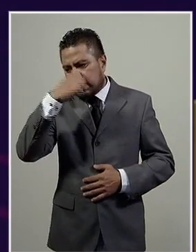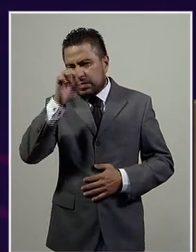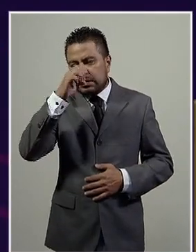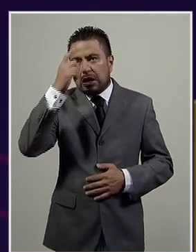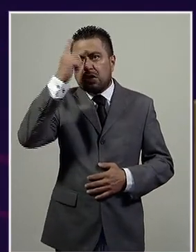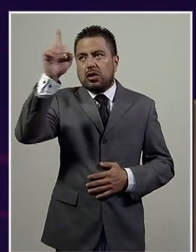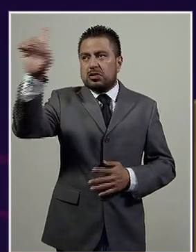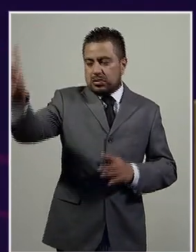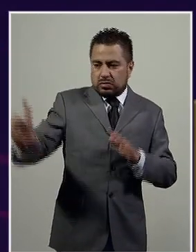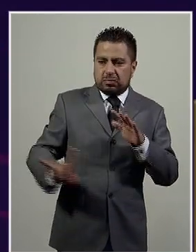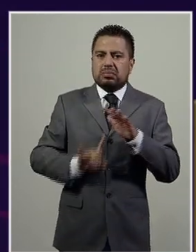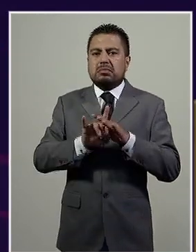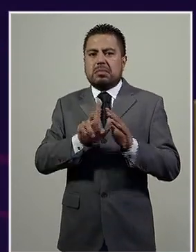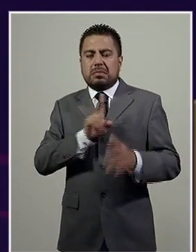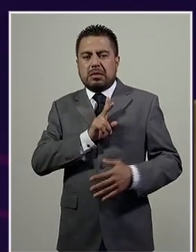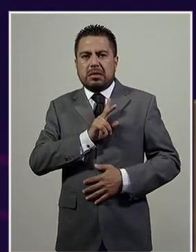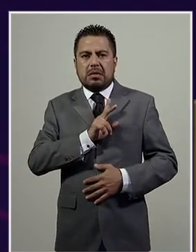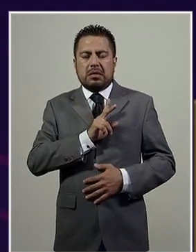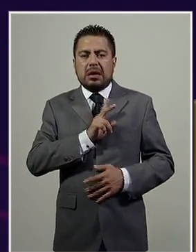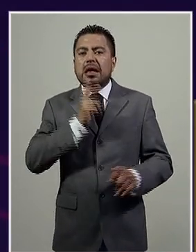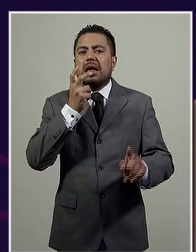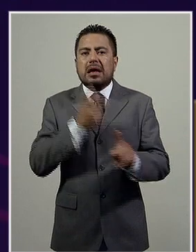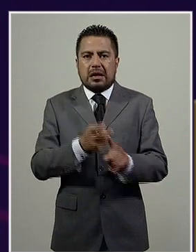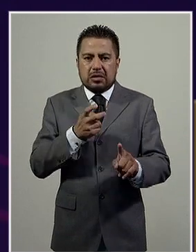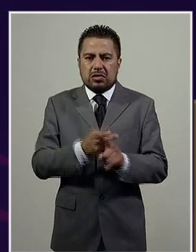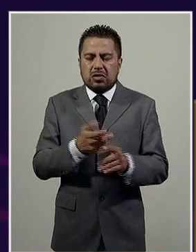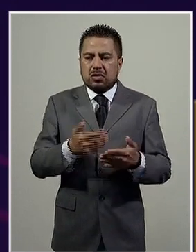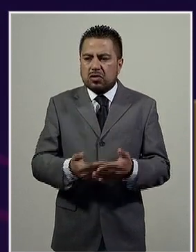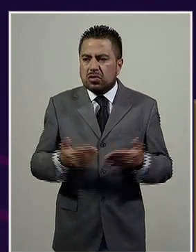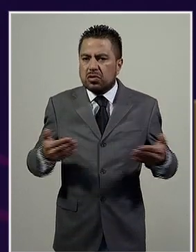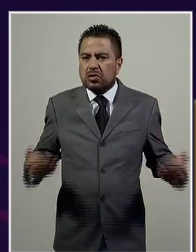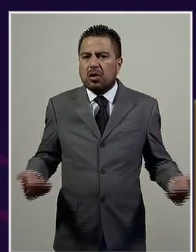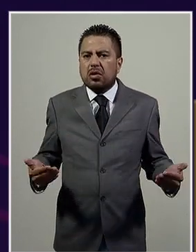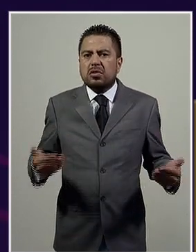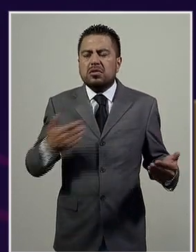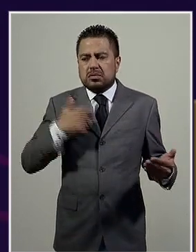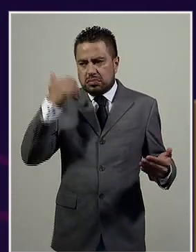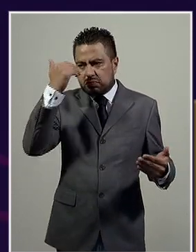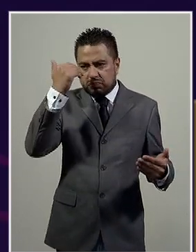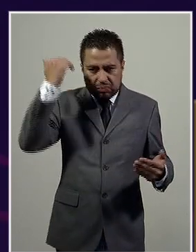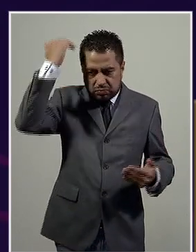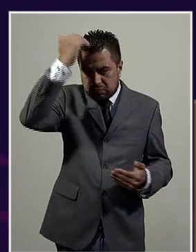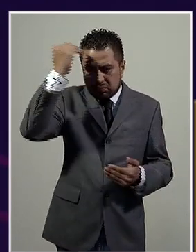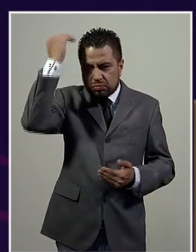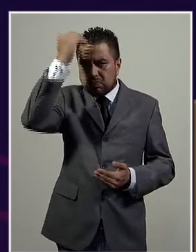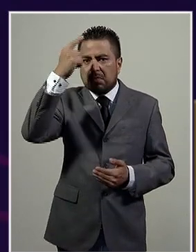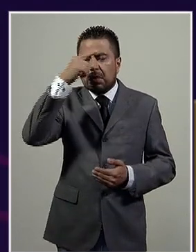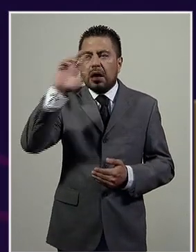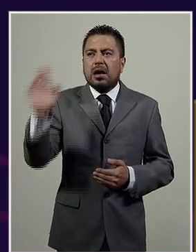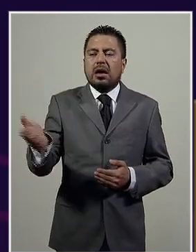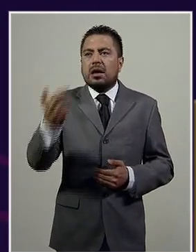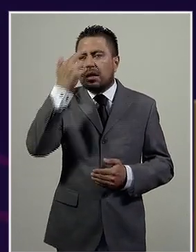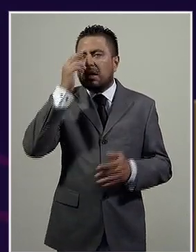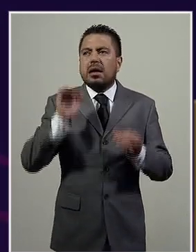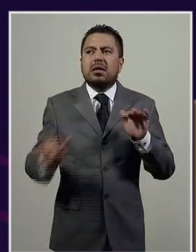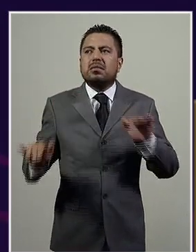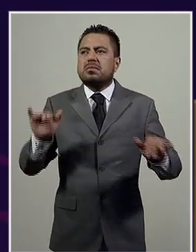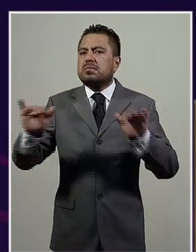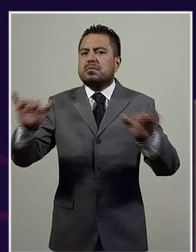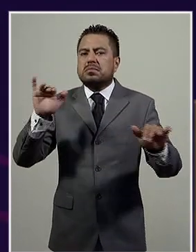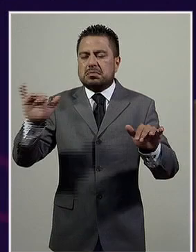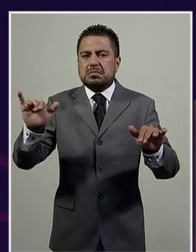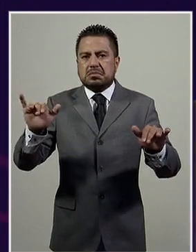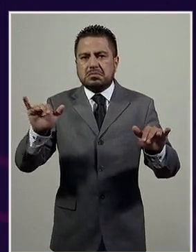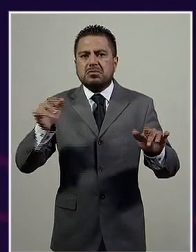en mí. ¿Ok? Entonces, yo me pongo el turbante para recordarme eso.